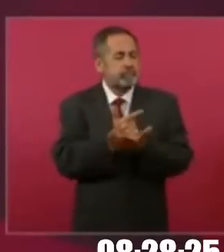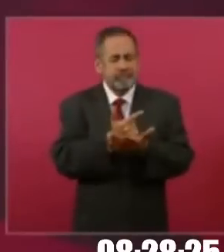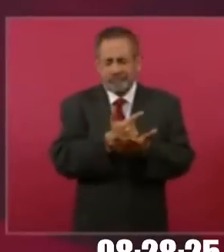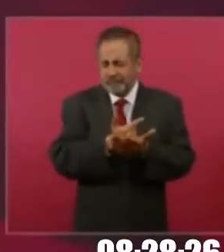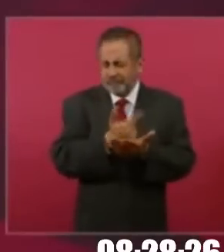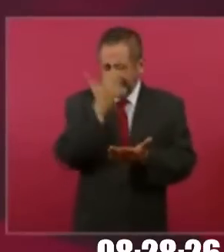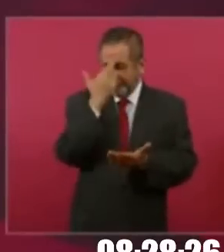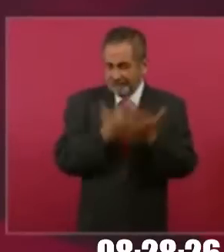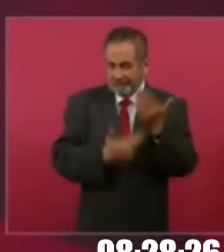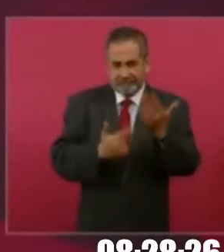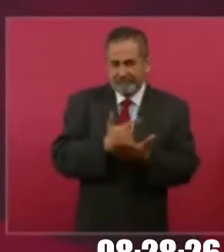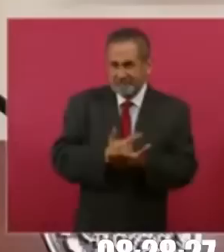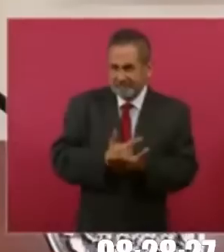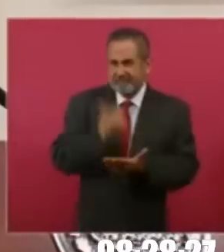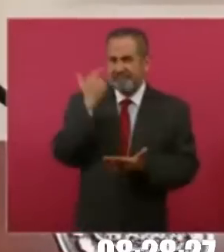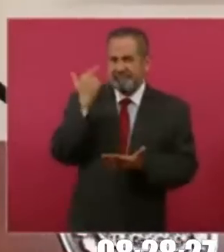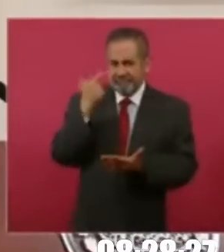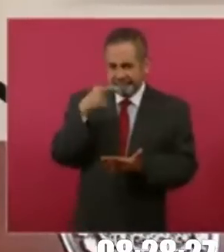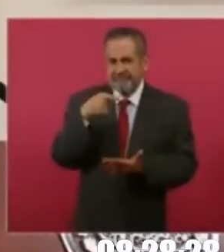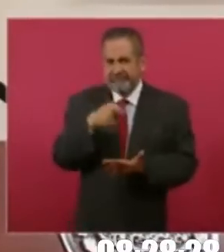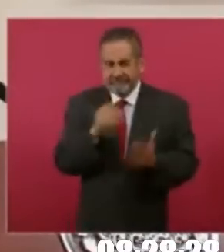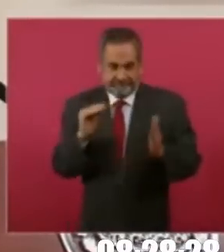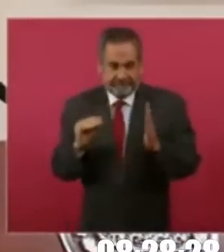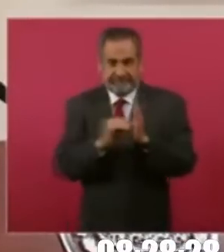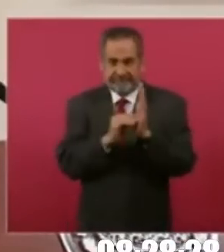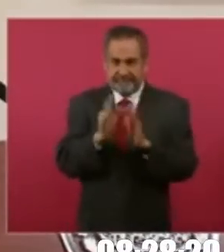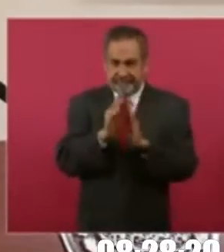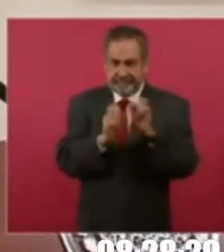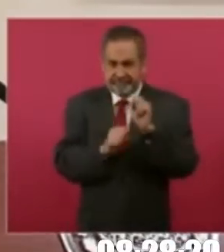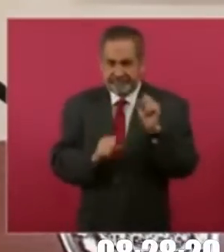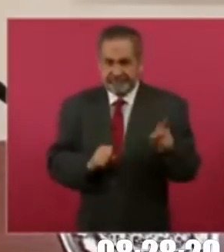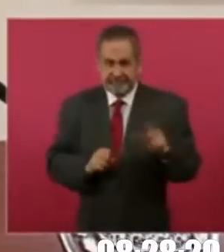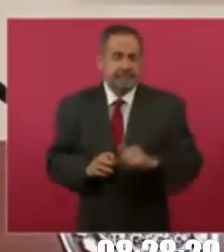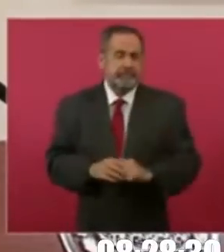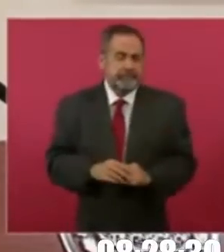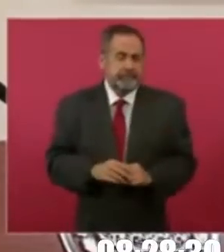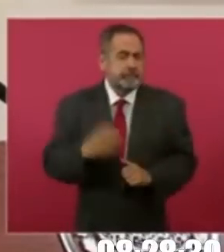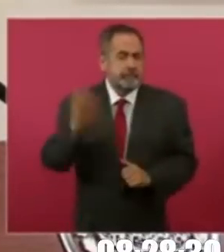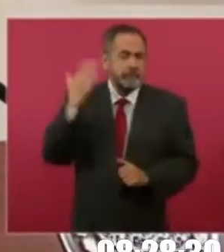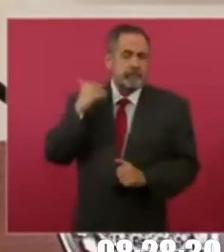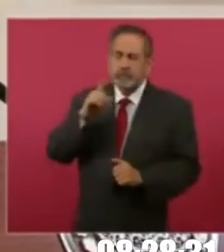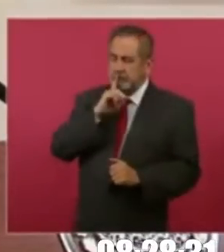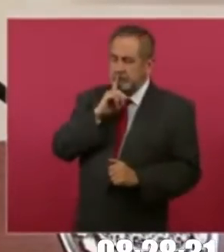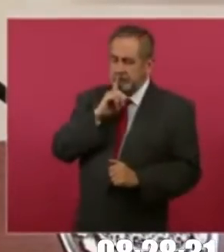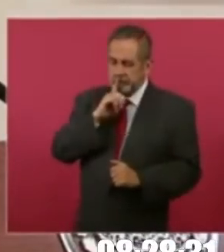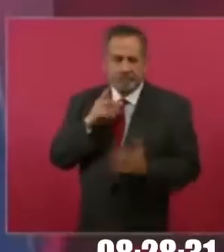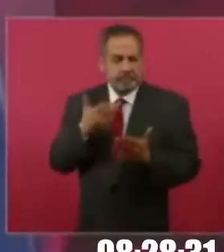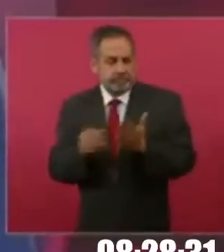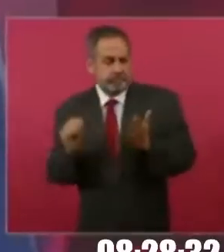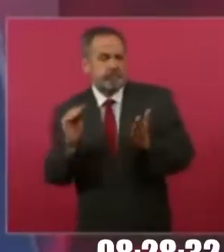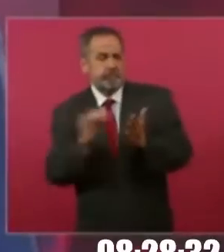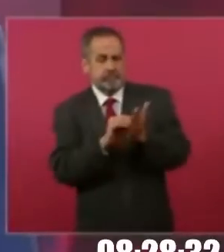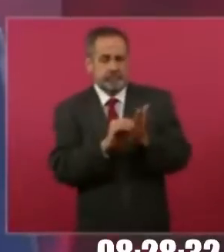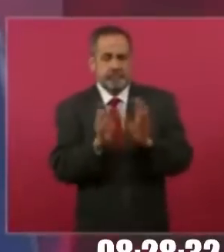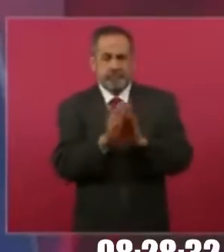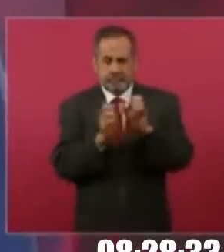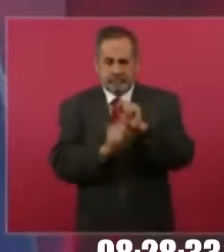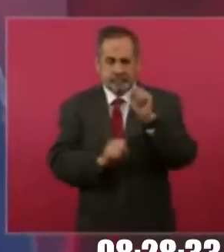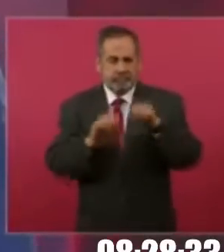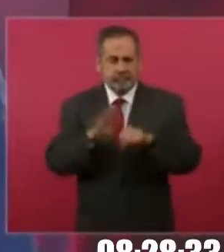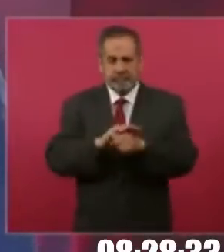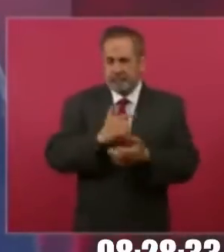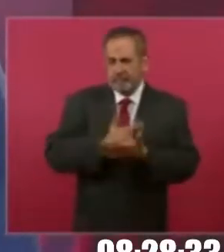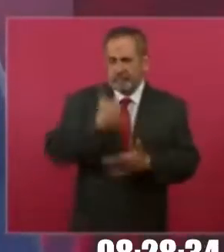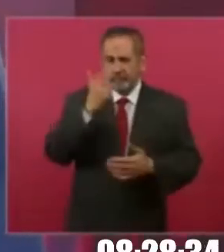se considerara delito grave porque no lo era porque en el tiempo